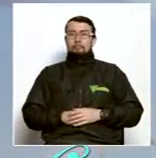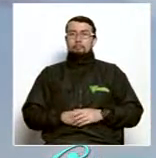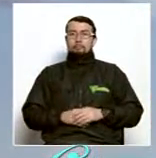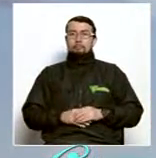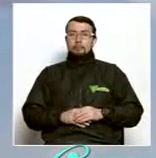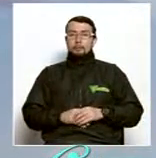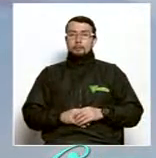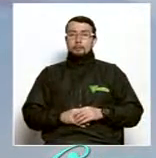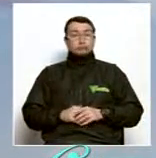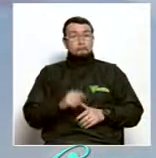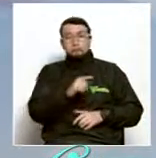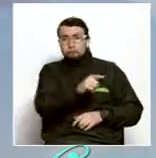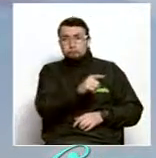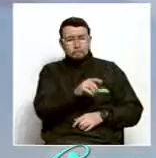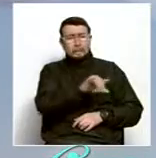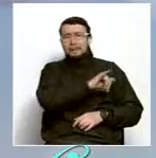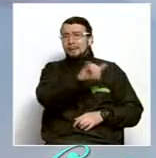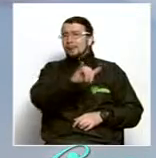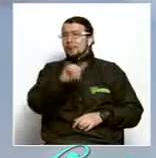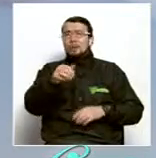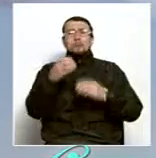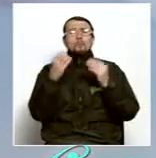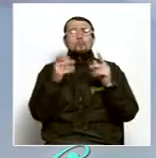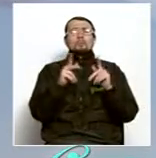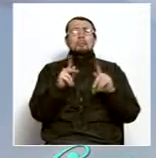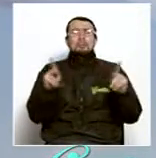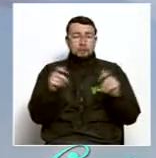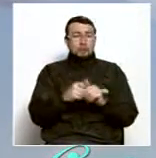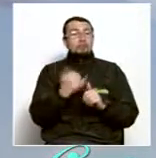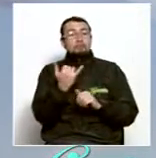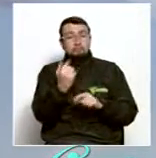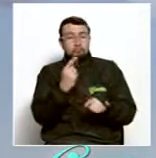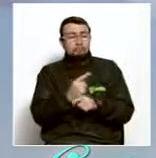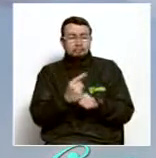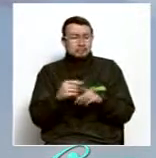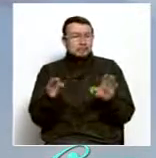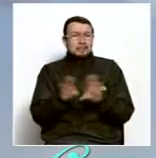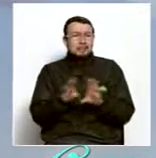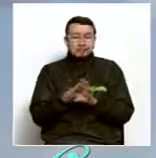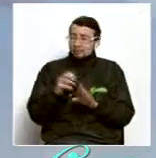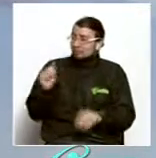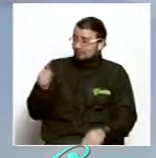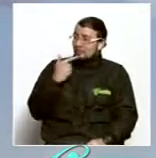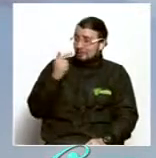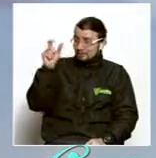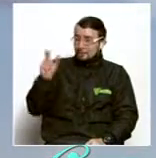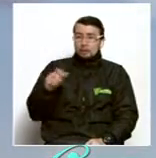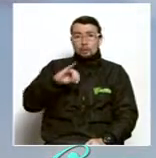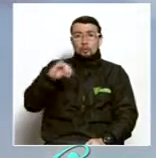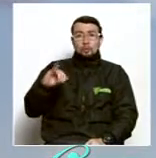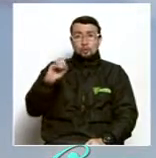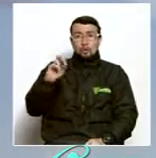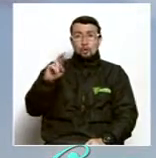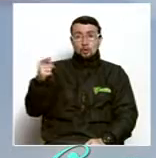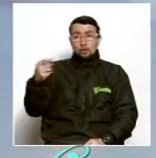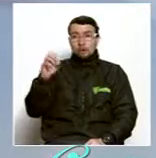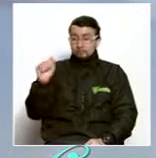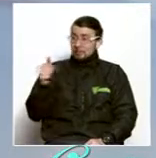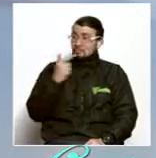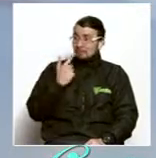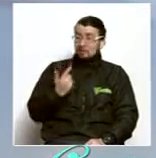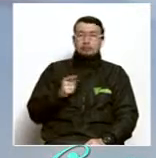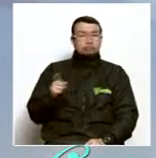Y como él, muchas personas están expuestas a eso, por lo que decía ahora Jorge Andrés, no